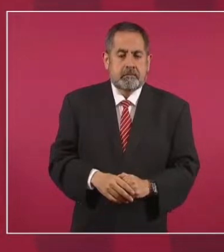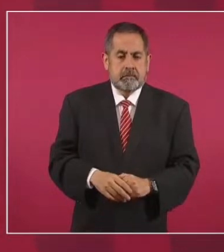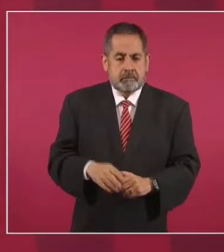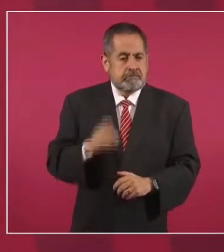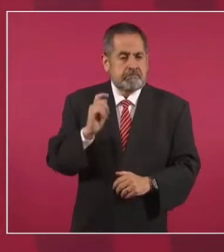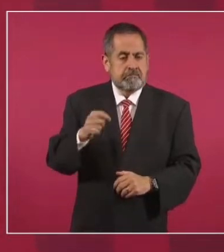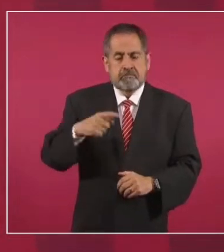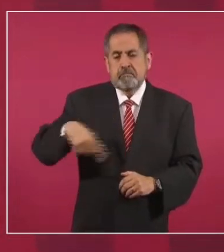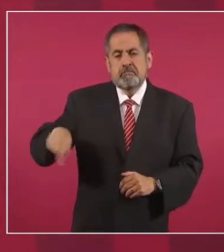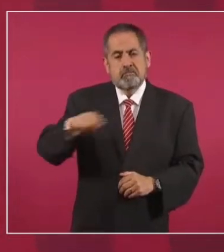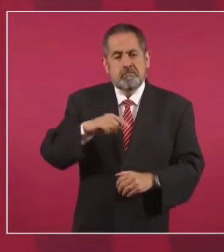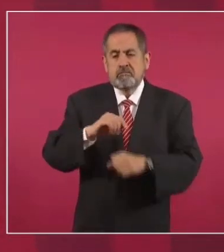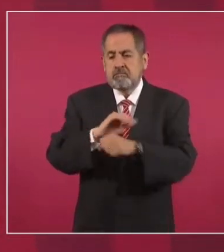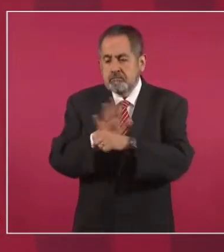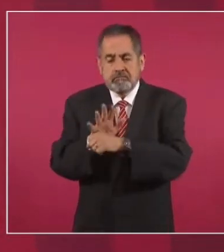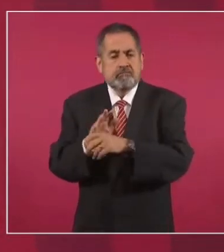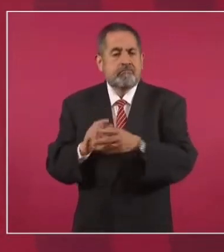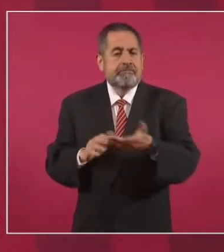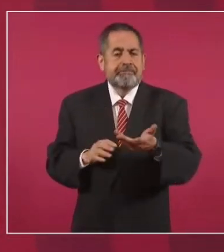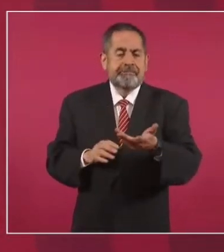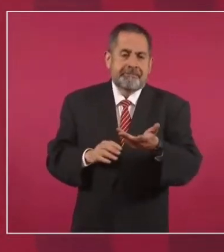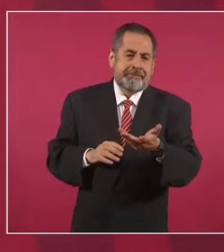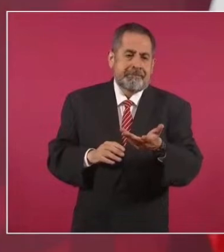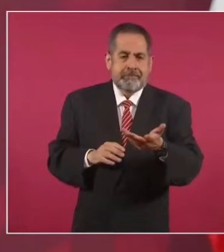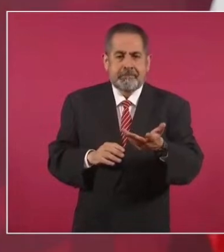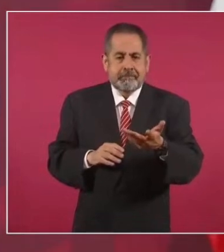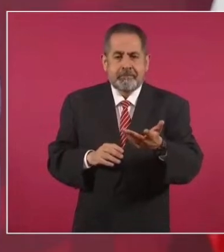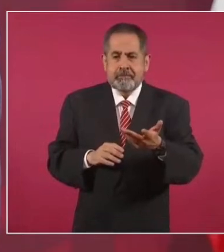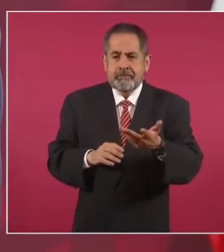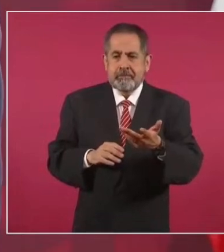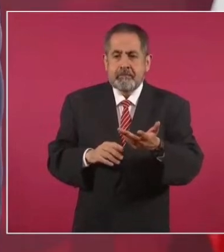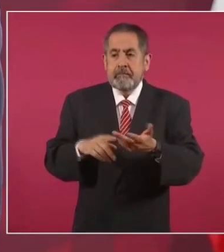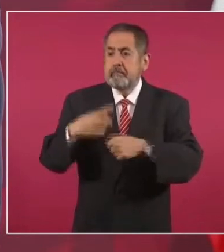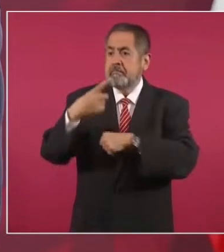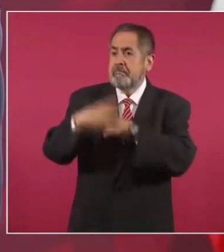dejado de hacer daño,